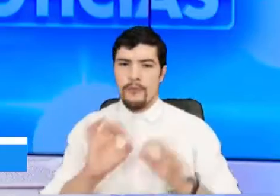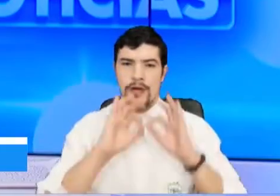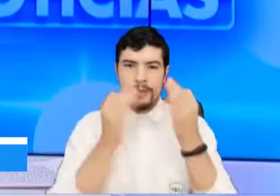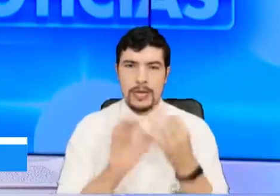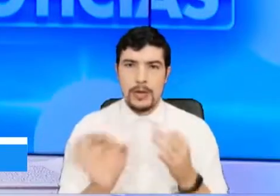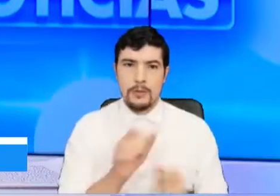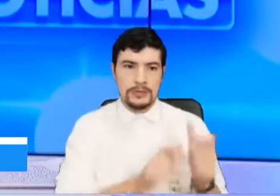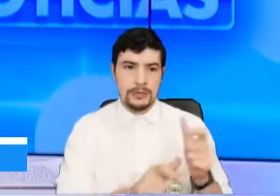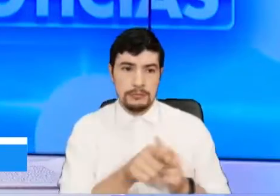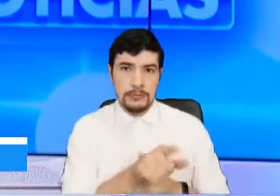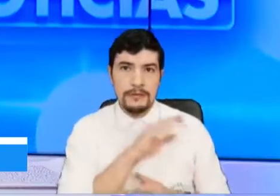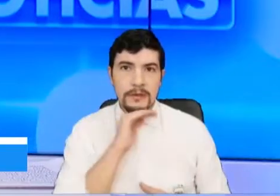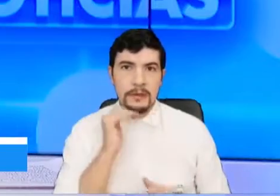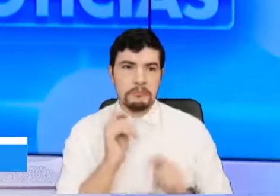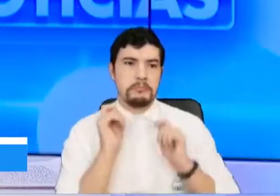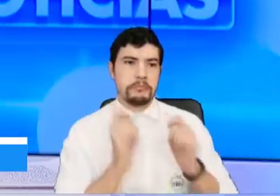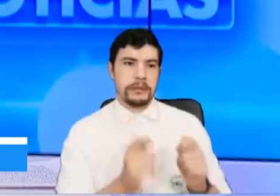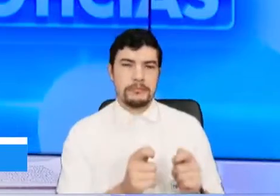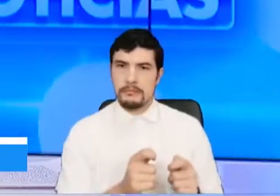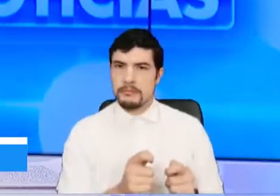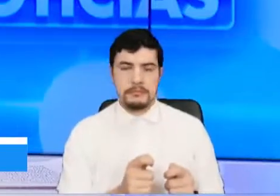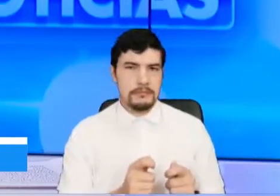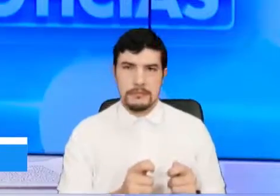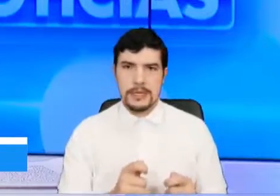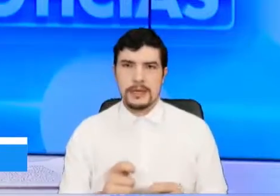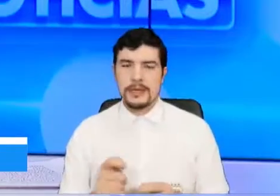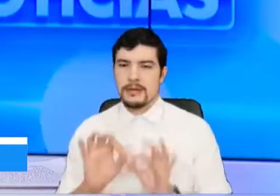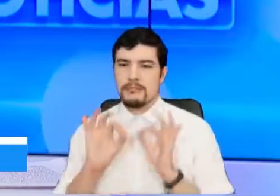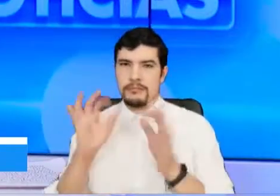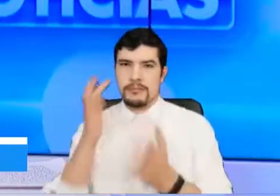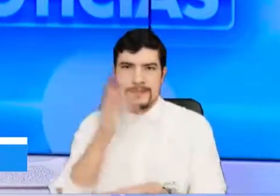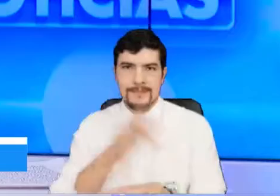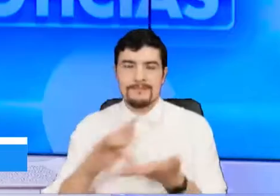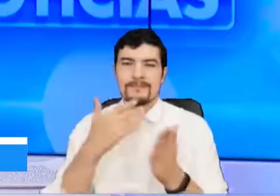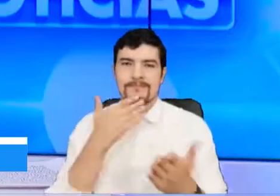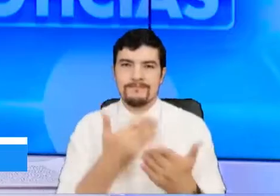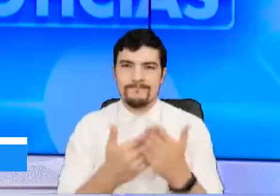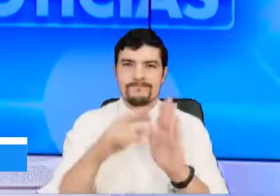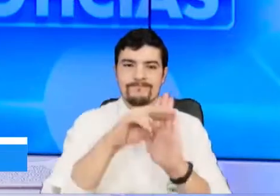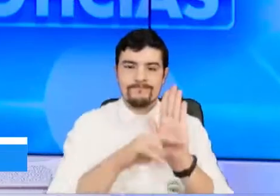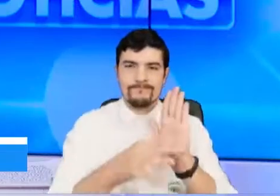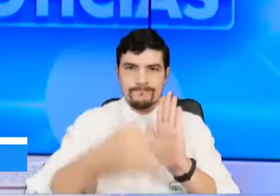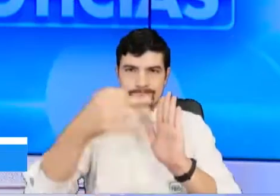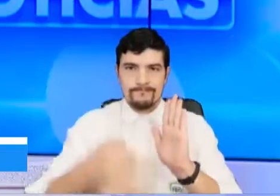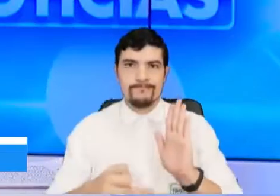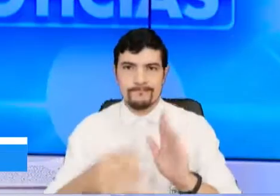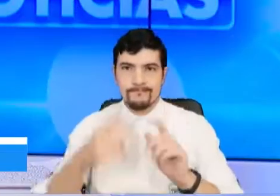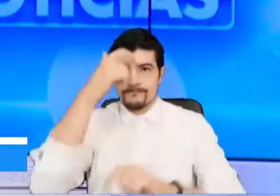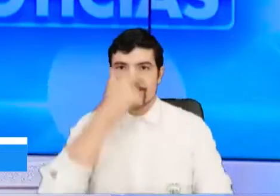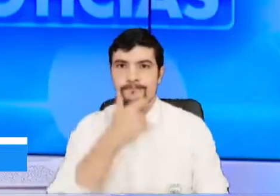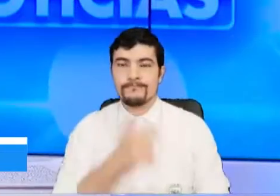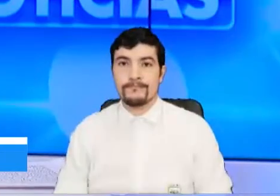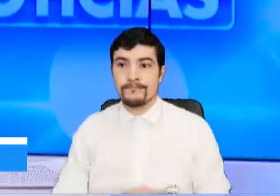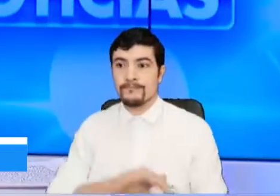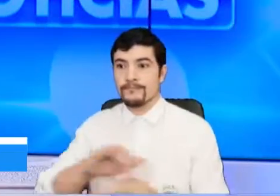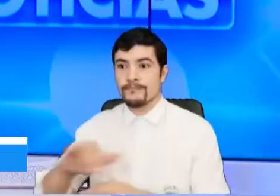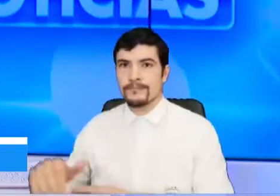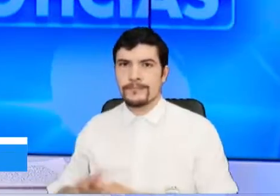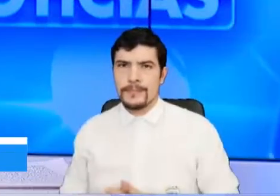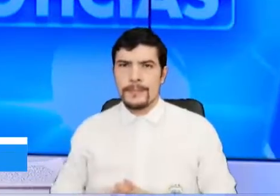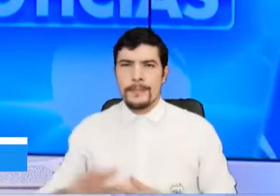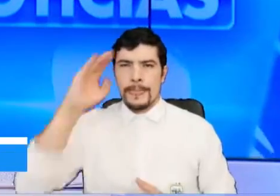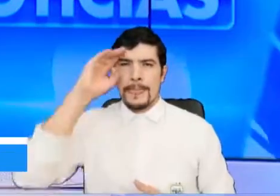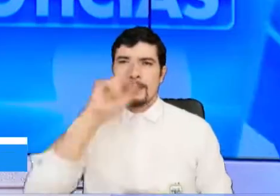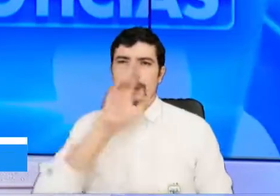Y en toda Colombia, el sector de la salud se ha visto vulnerable ante acusaciones, críticas y hasta agresiones. La Policía Metropolitana de Bucaramanga se